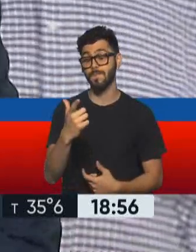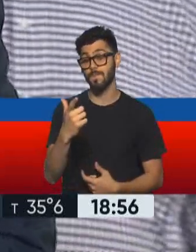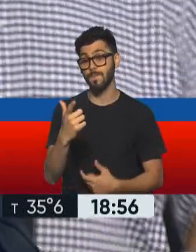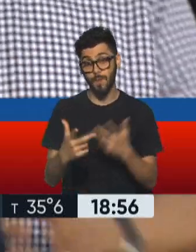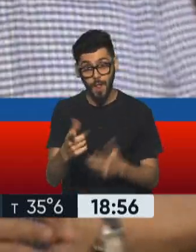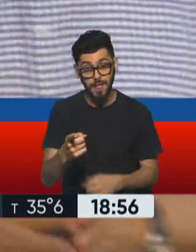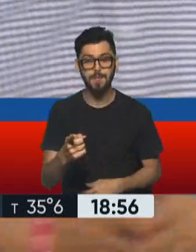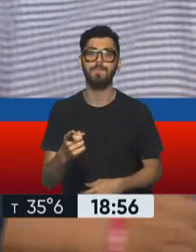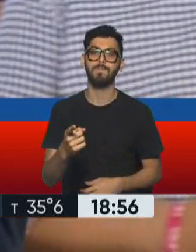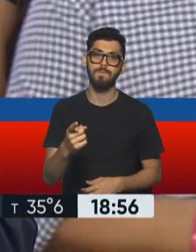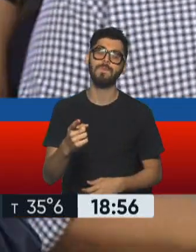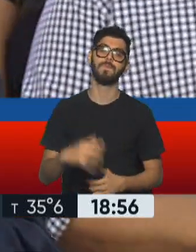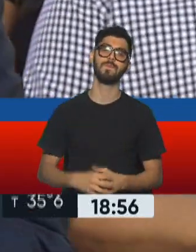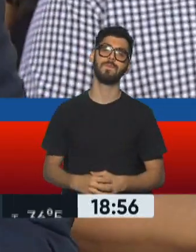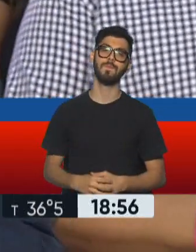que